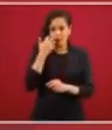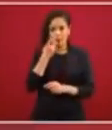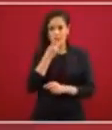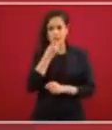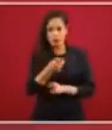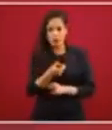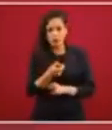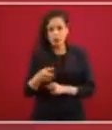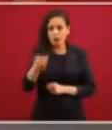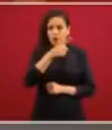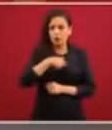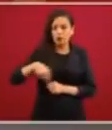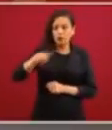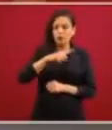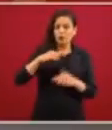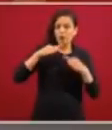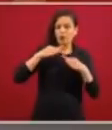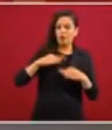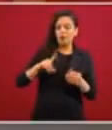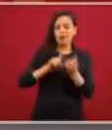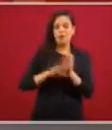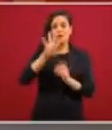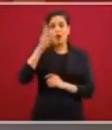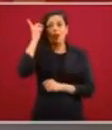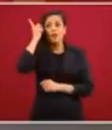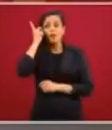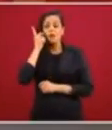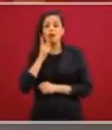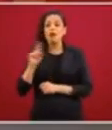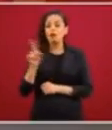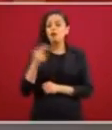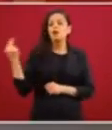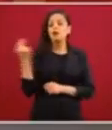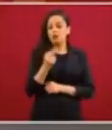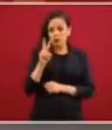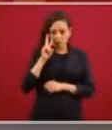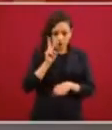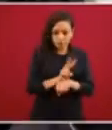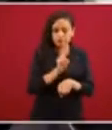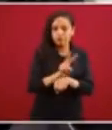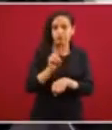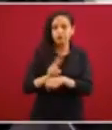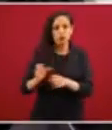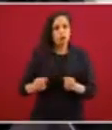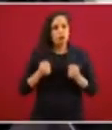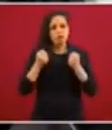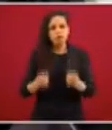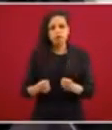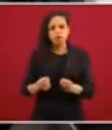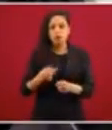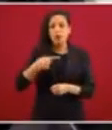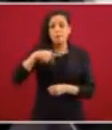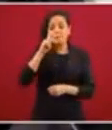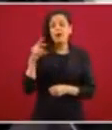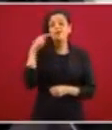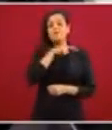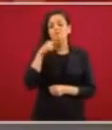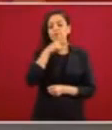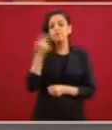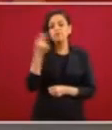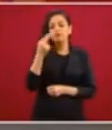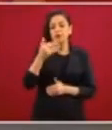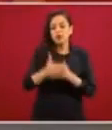carácter de verificación de lo estricto que debe ser. Es simplemente que se acelera los procesos administrativos